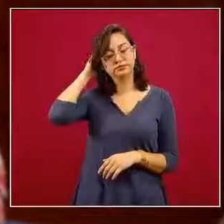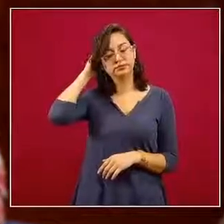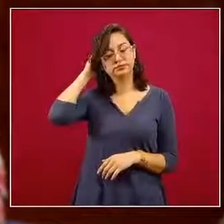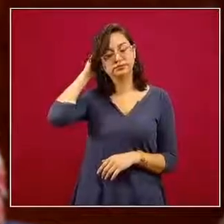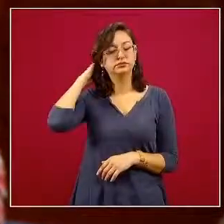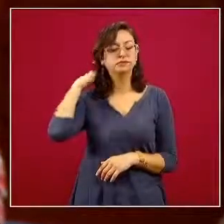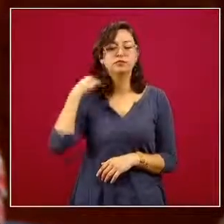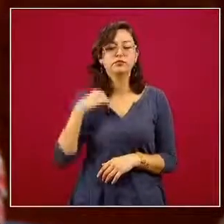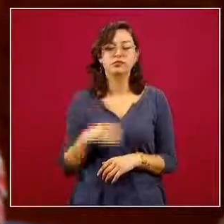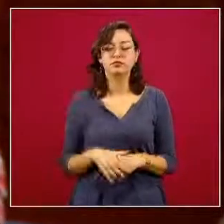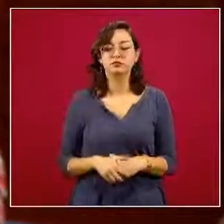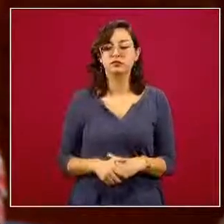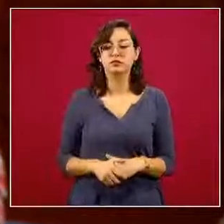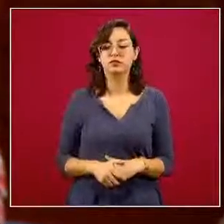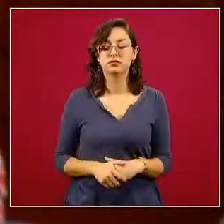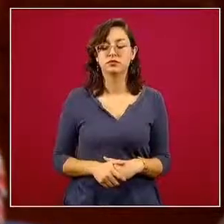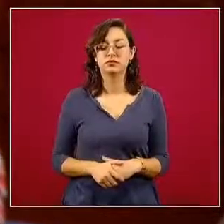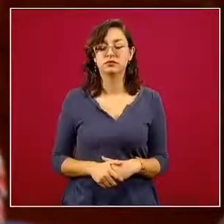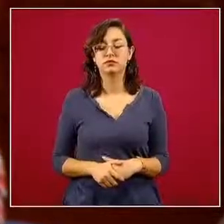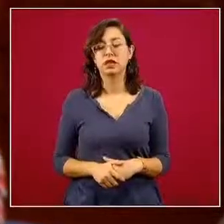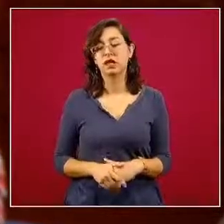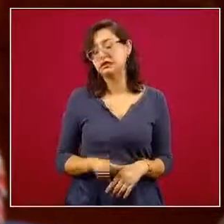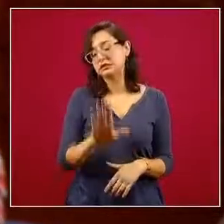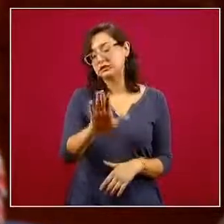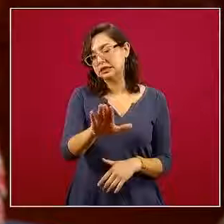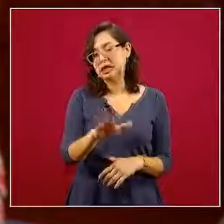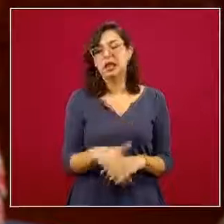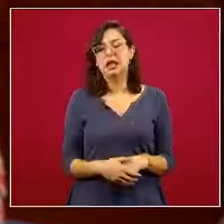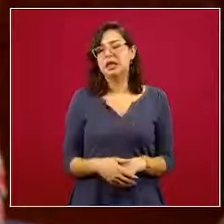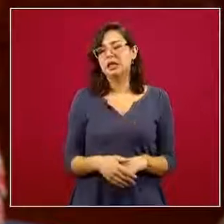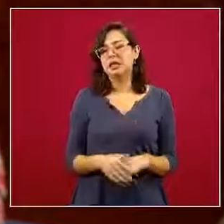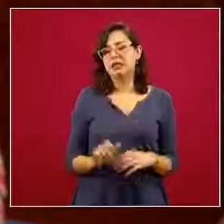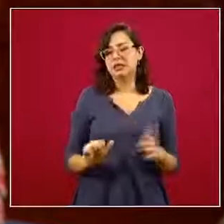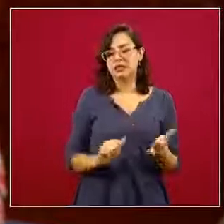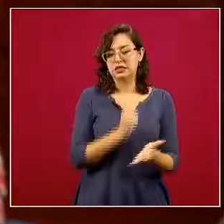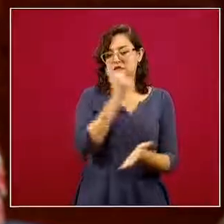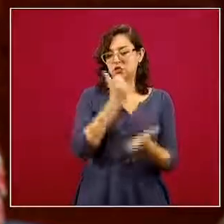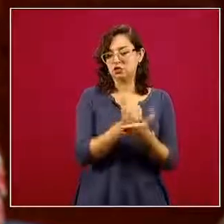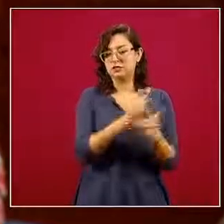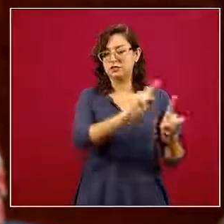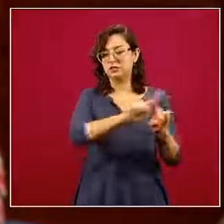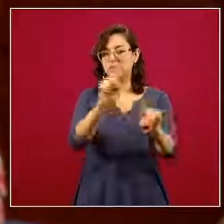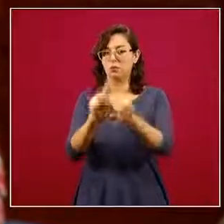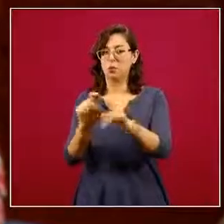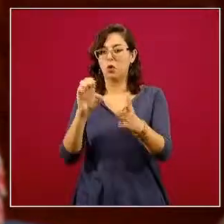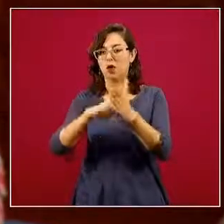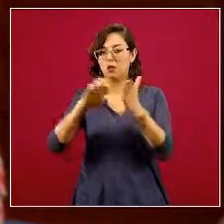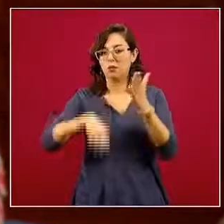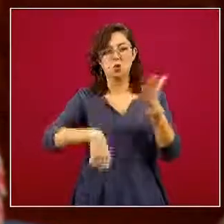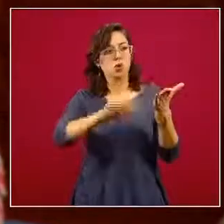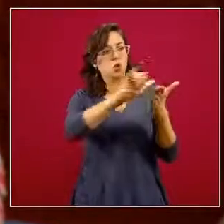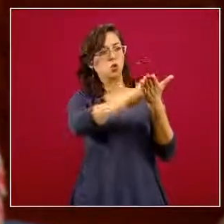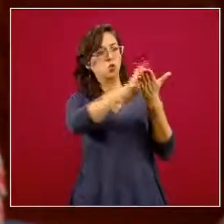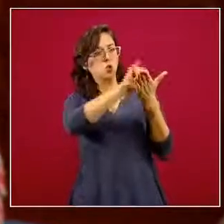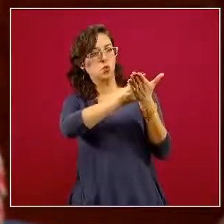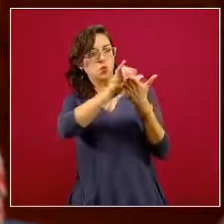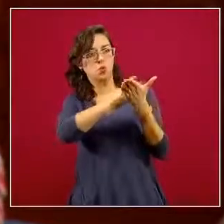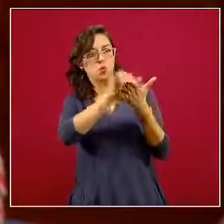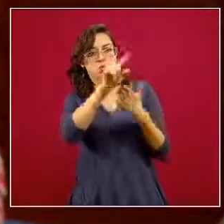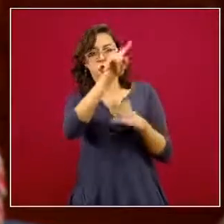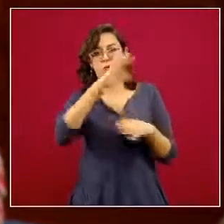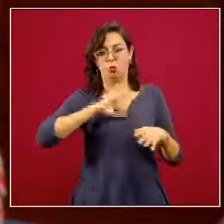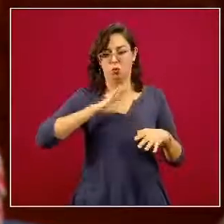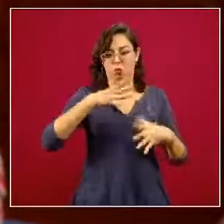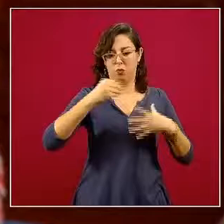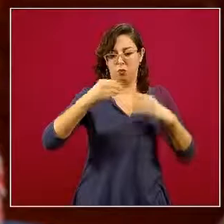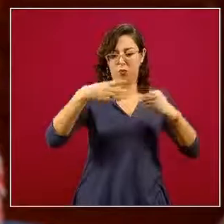algunas ciudades que han sido muy golpeadas por el COVID, como Nueva York, los hipódromos ya comenzaron a